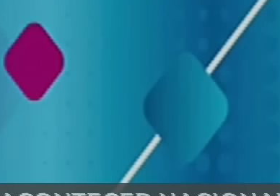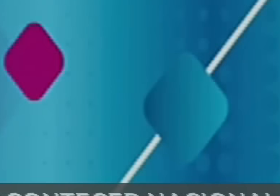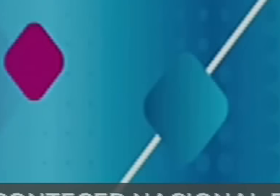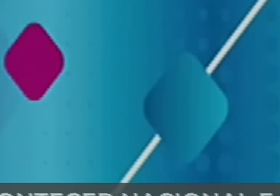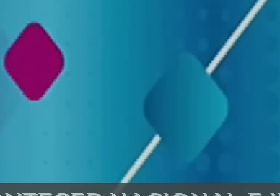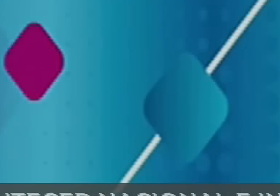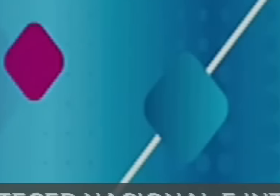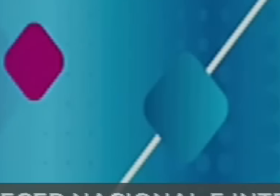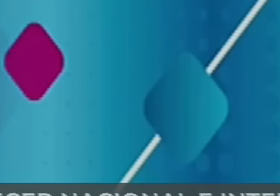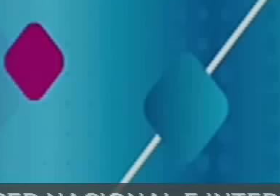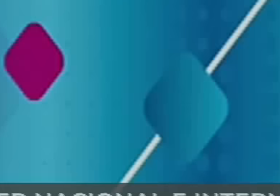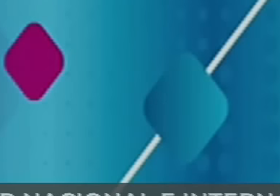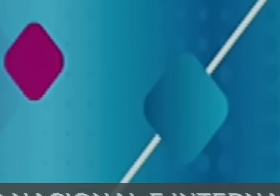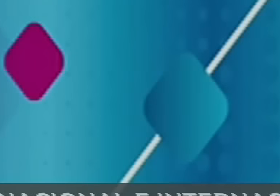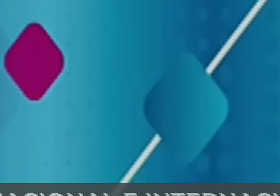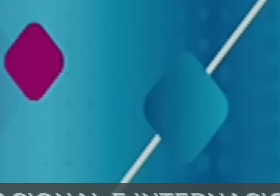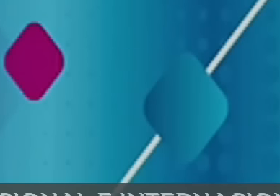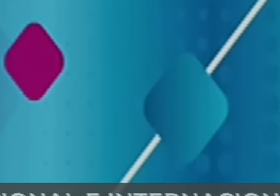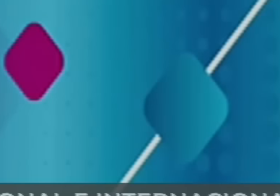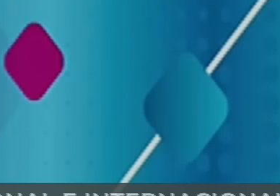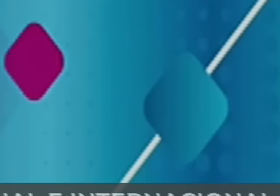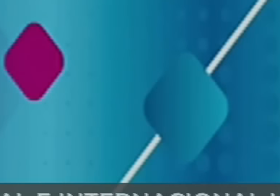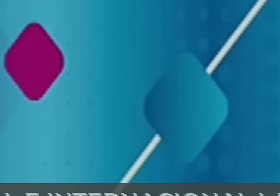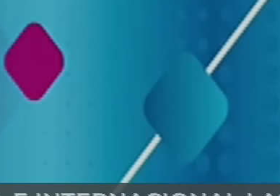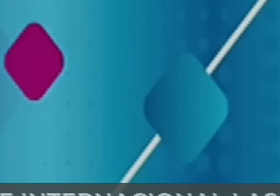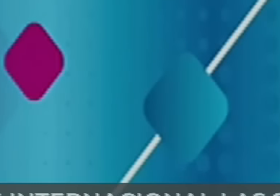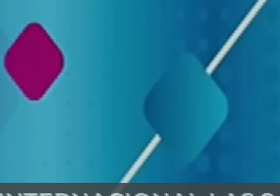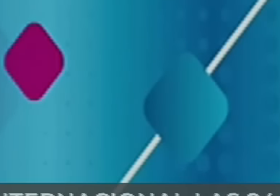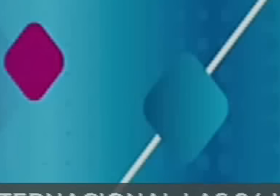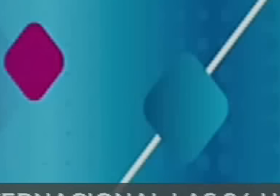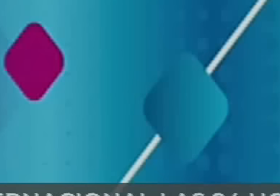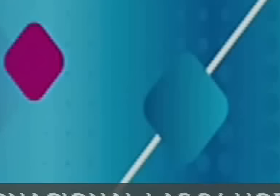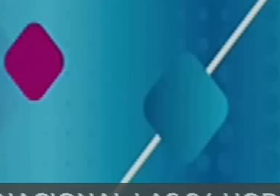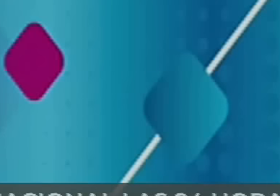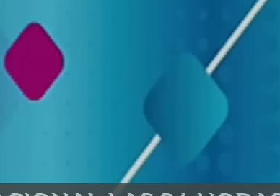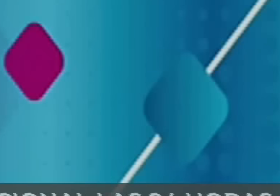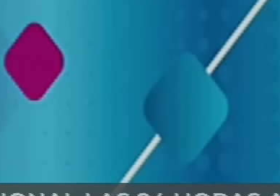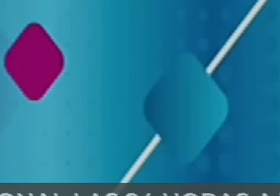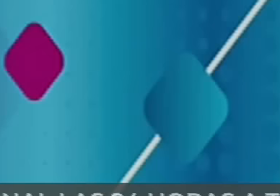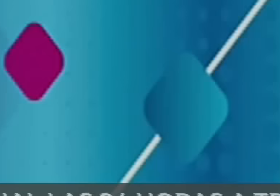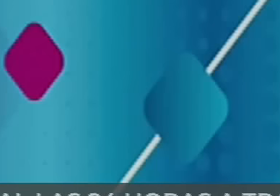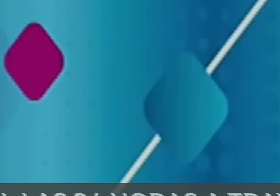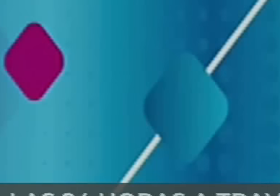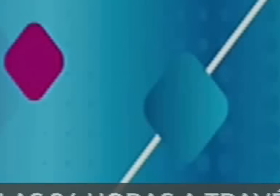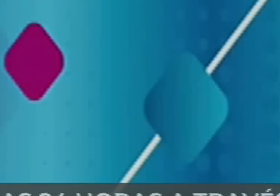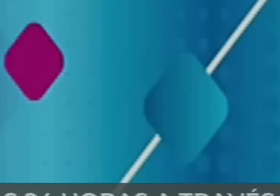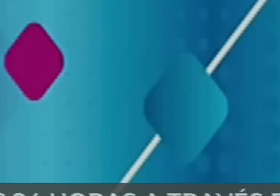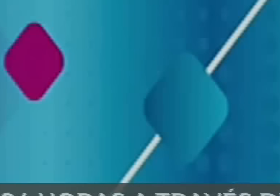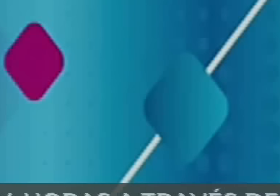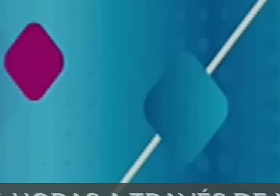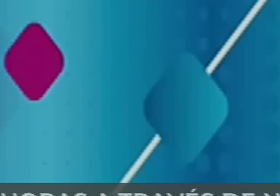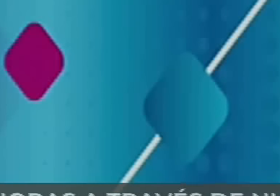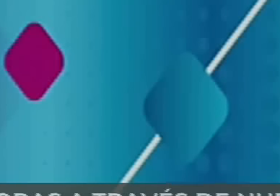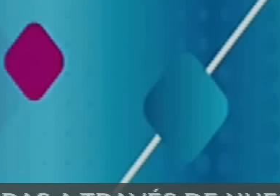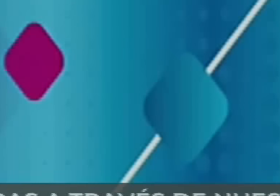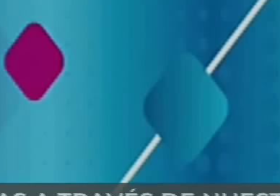para exportación, no alimenta el pueblo brasileño. Quien alimenta el pueblo